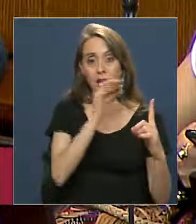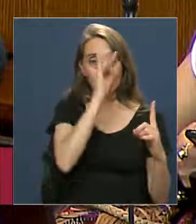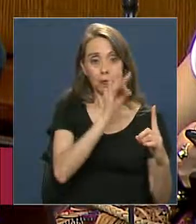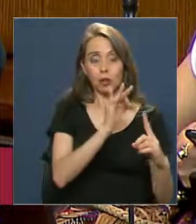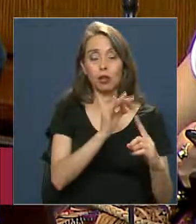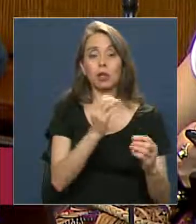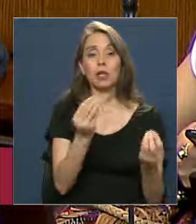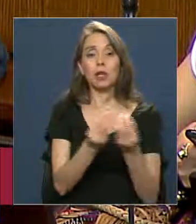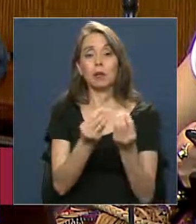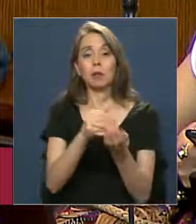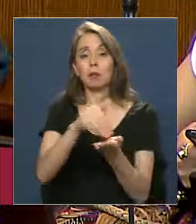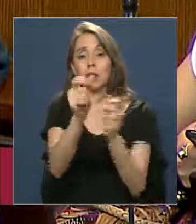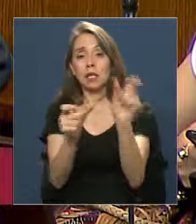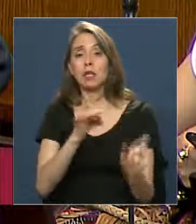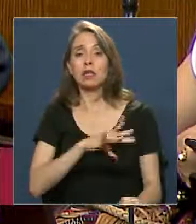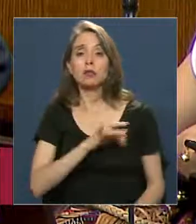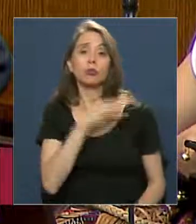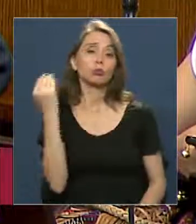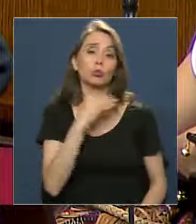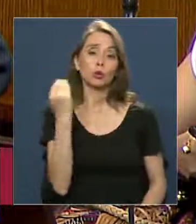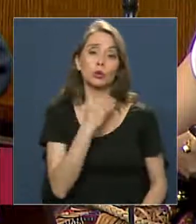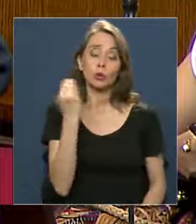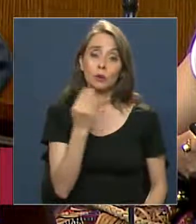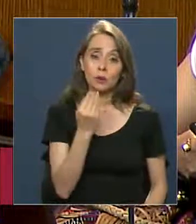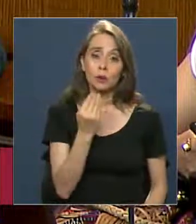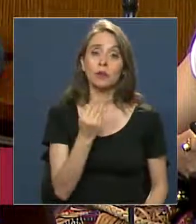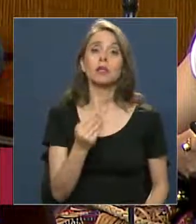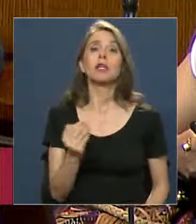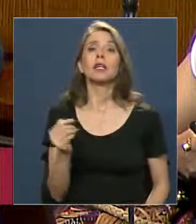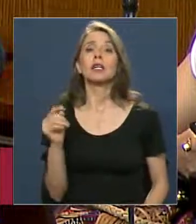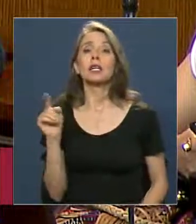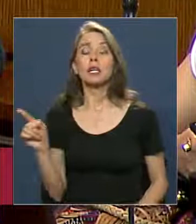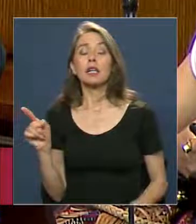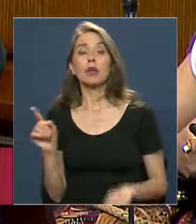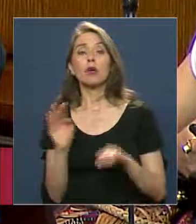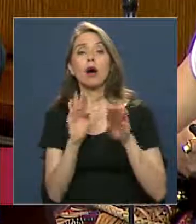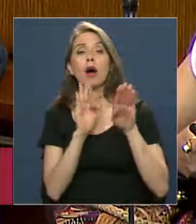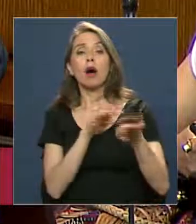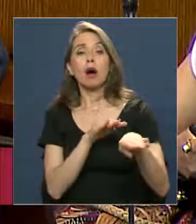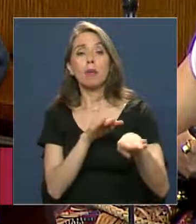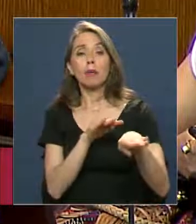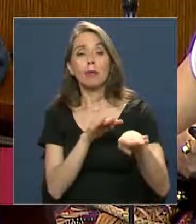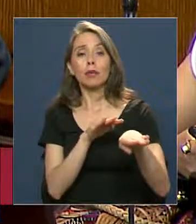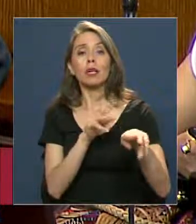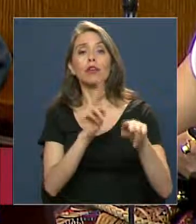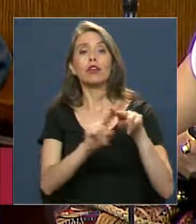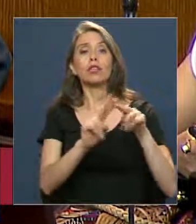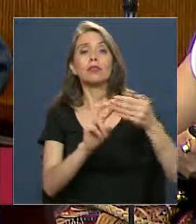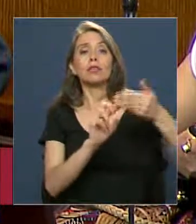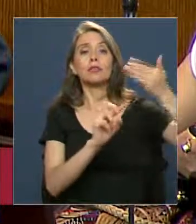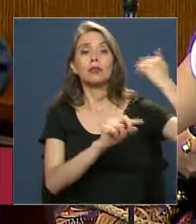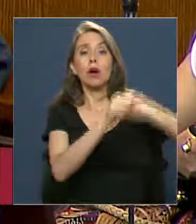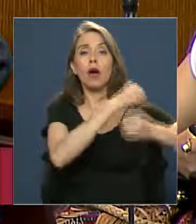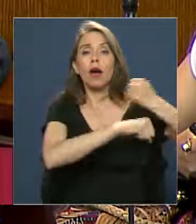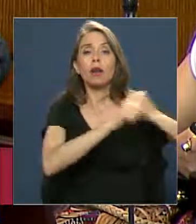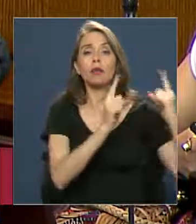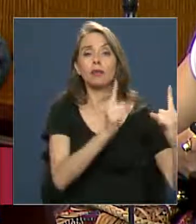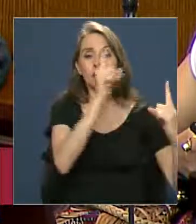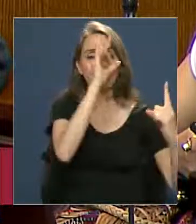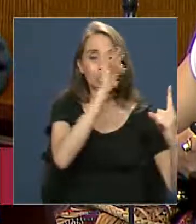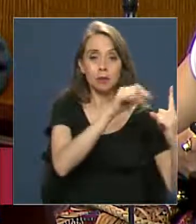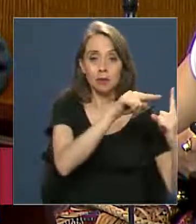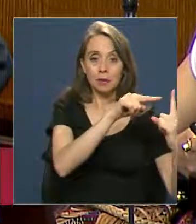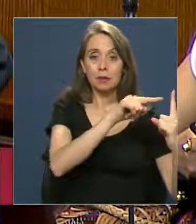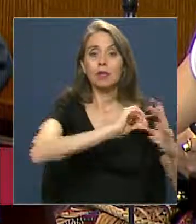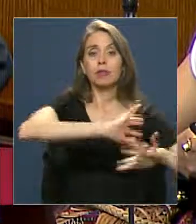miles de nuestros compatriotas, han avalado las conductas que en aquellos años se generaron y generaron un clima en nuestro país